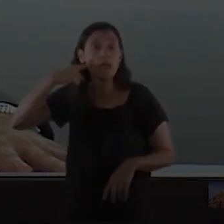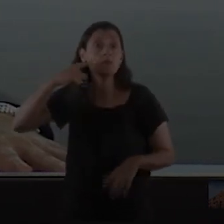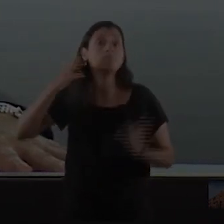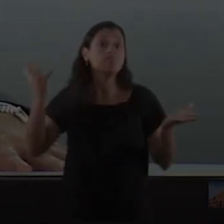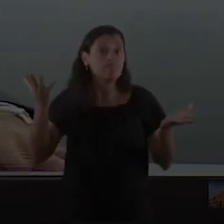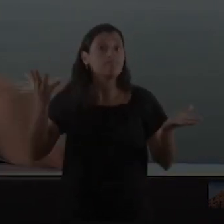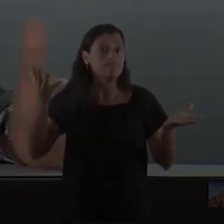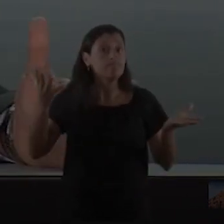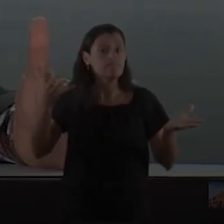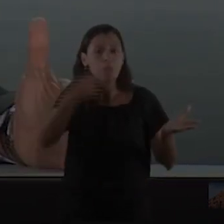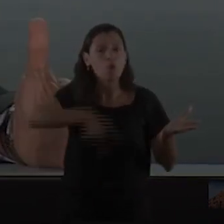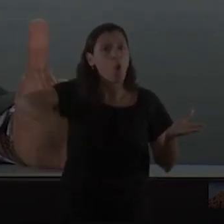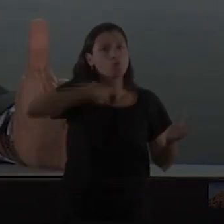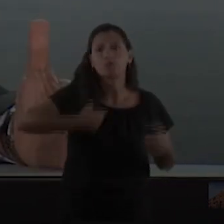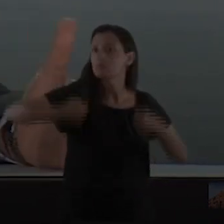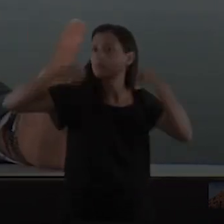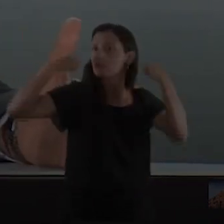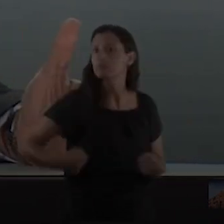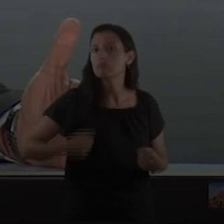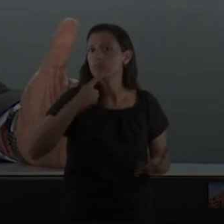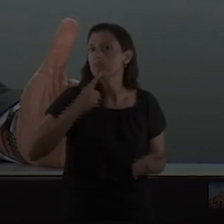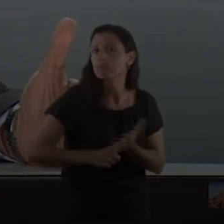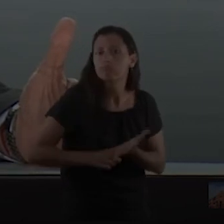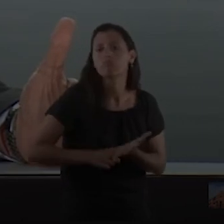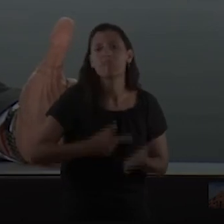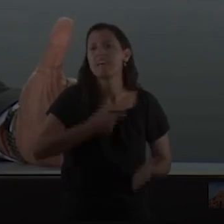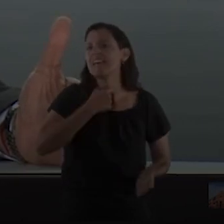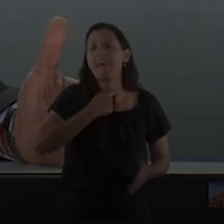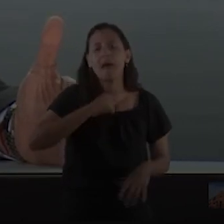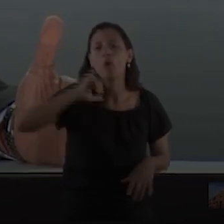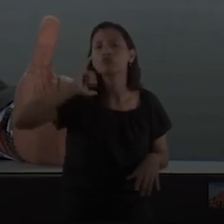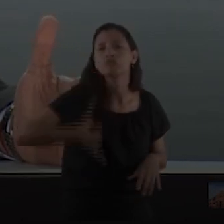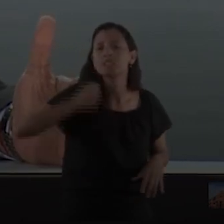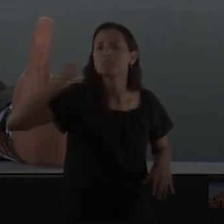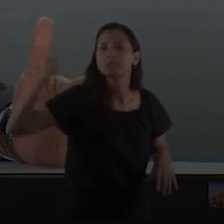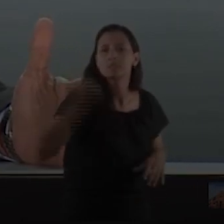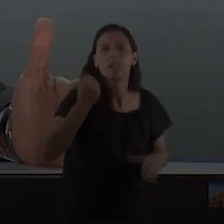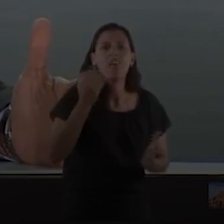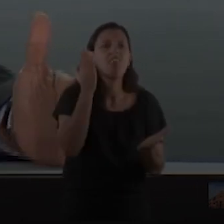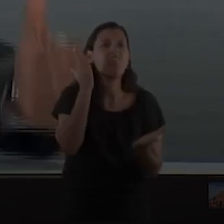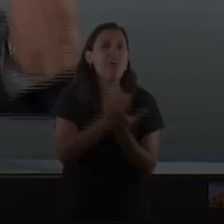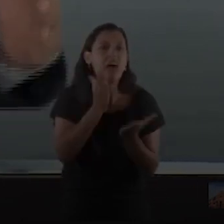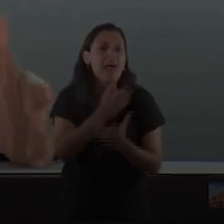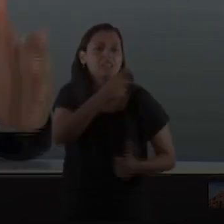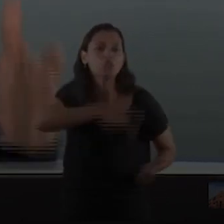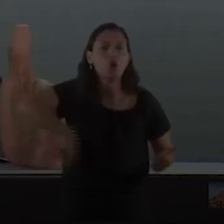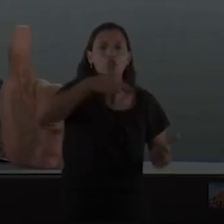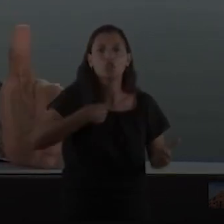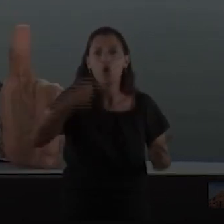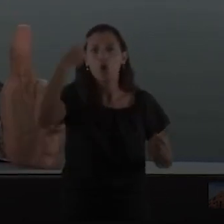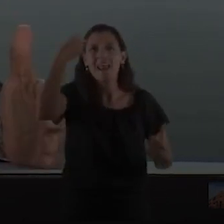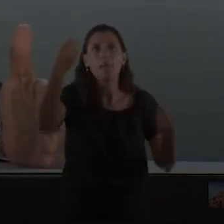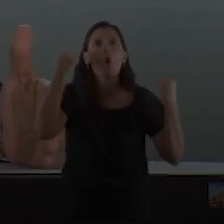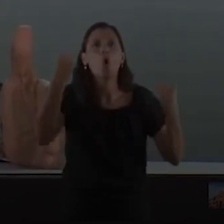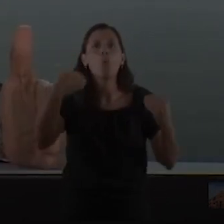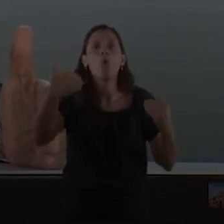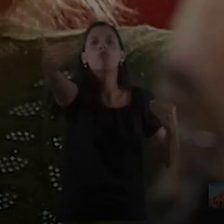donde firmemente decimos que queremos tener derecho a crecer según nosotros creemos cómo debemos